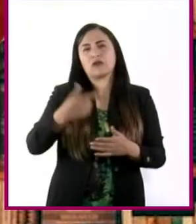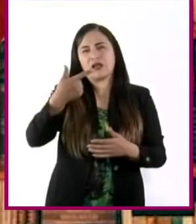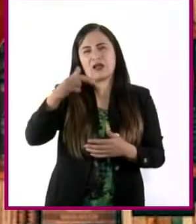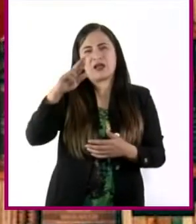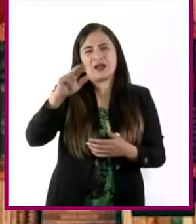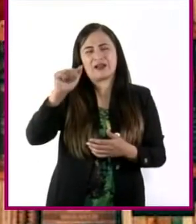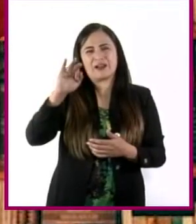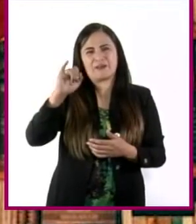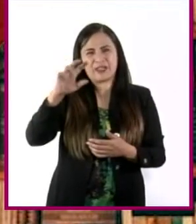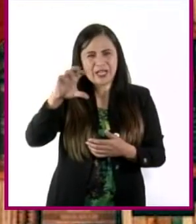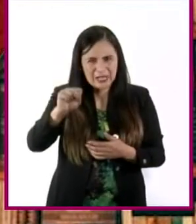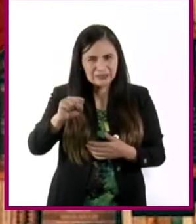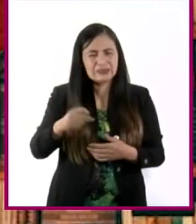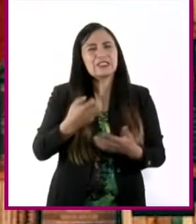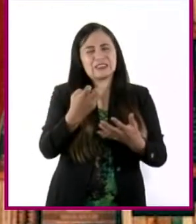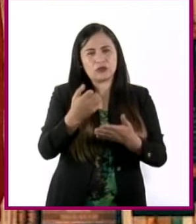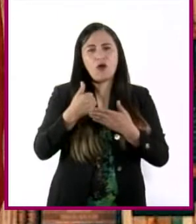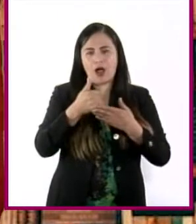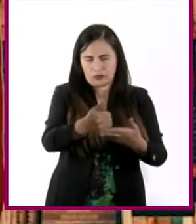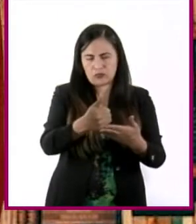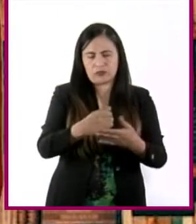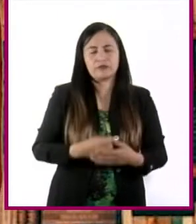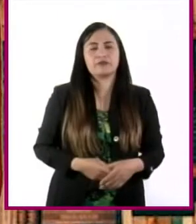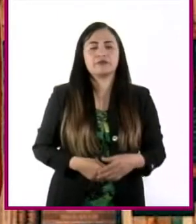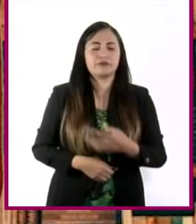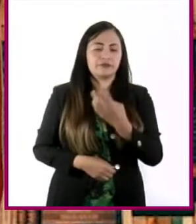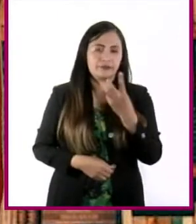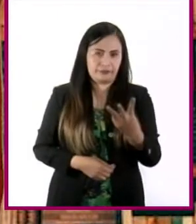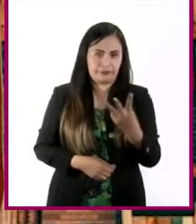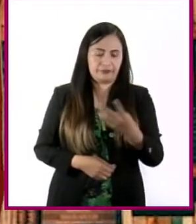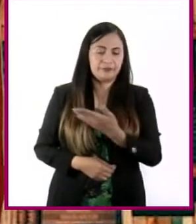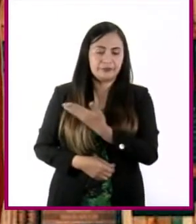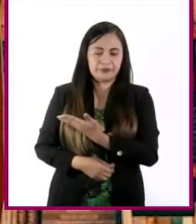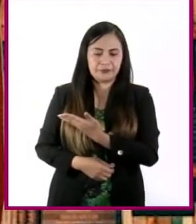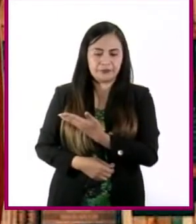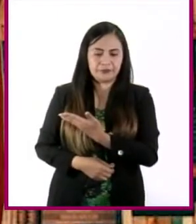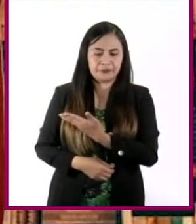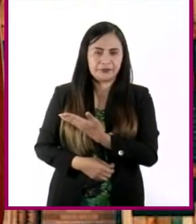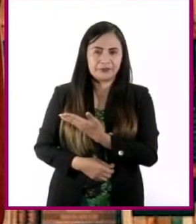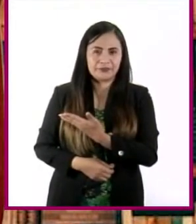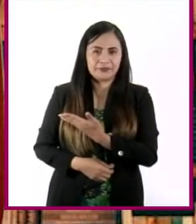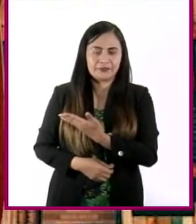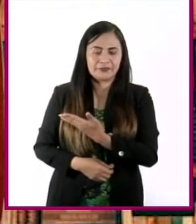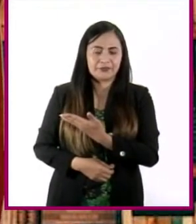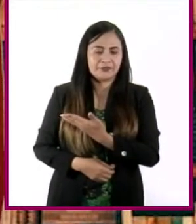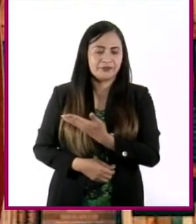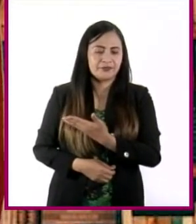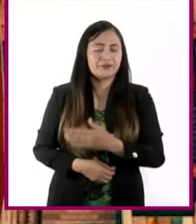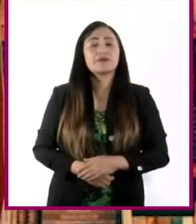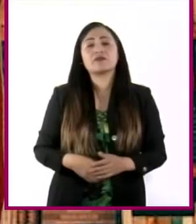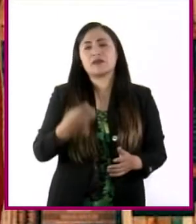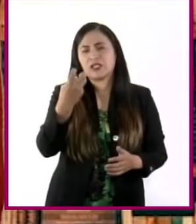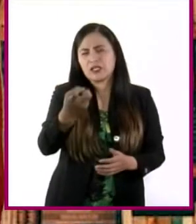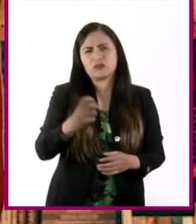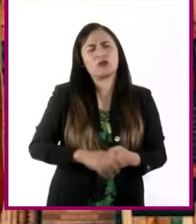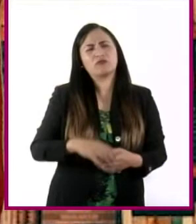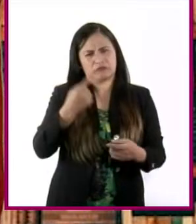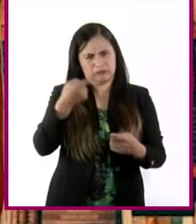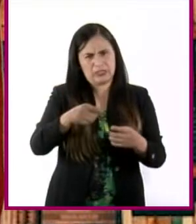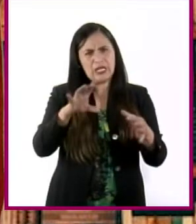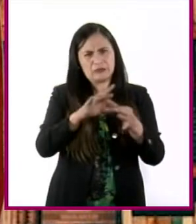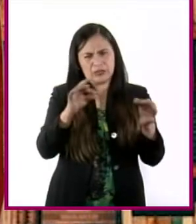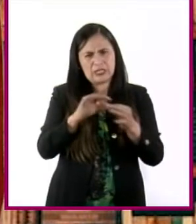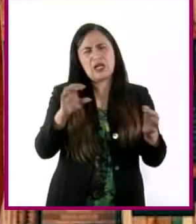y los mapas cumplen con este propósito. 3. Ilustren siempre con la intención de generar interés. Esto se aplica de manera muy clara al